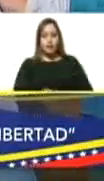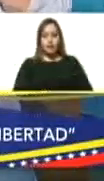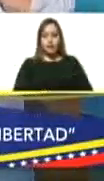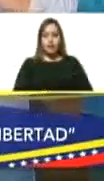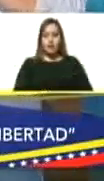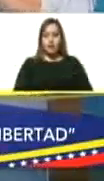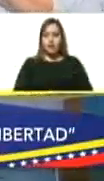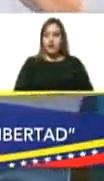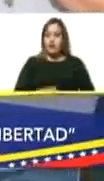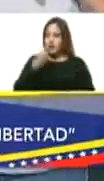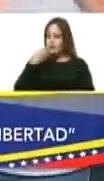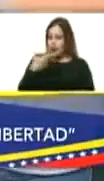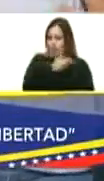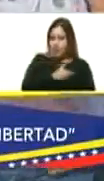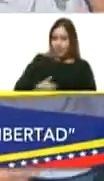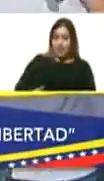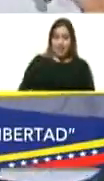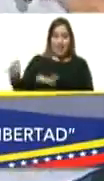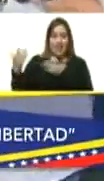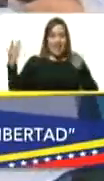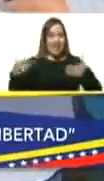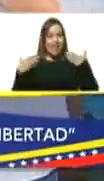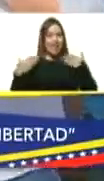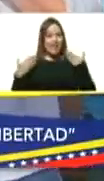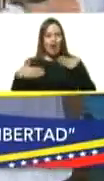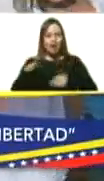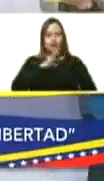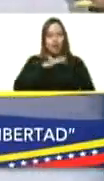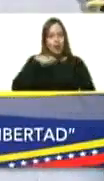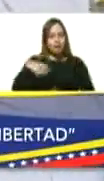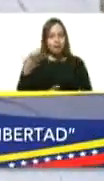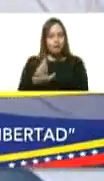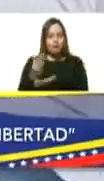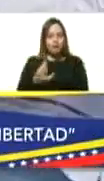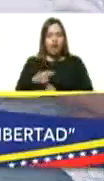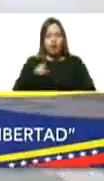Bueno, y con esta alegría que nos caracteriza, para que usted, bueno,